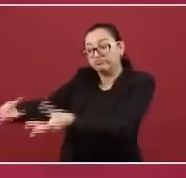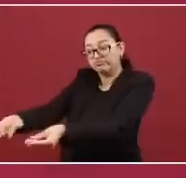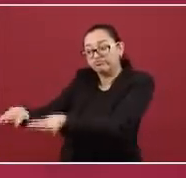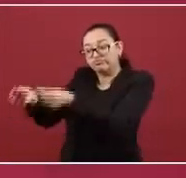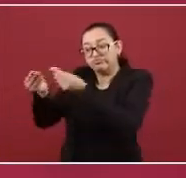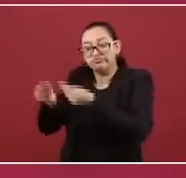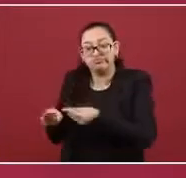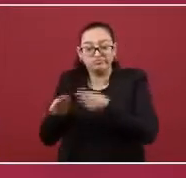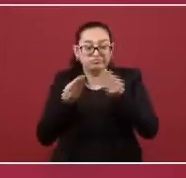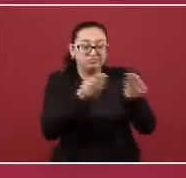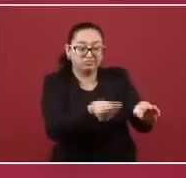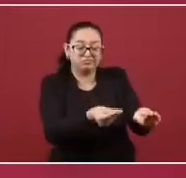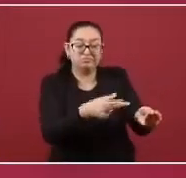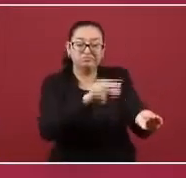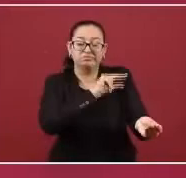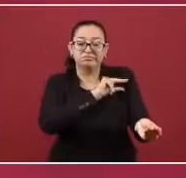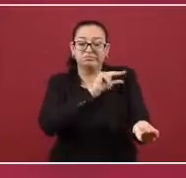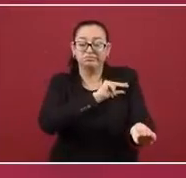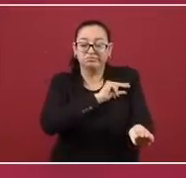o lo de la educación,